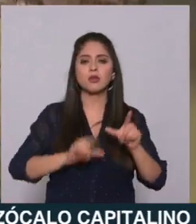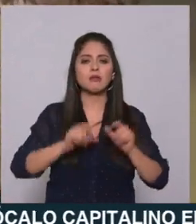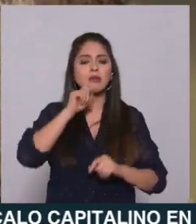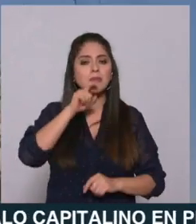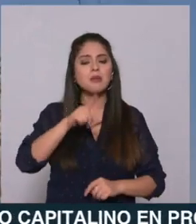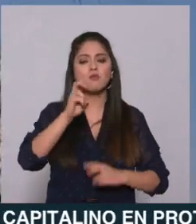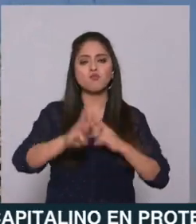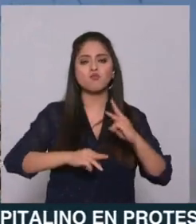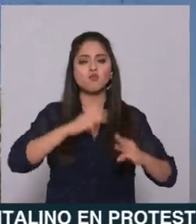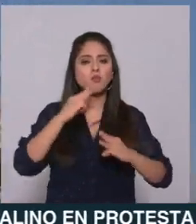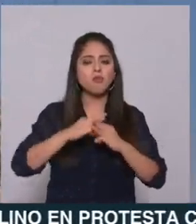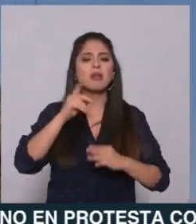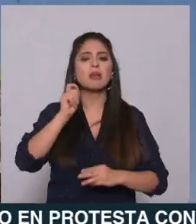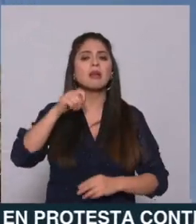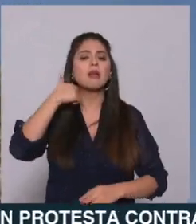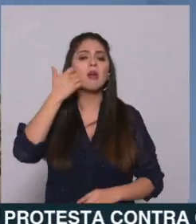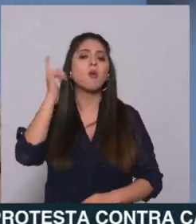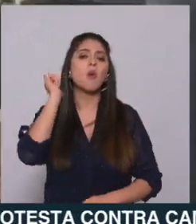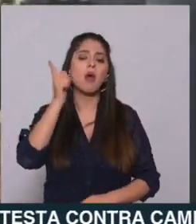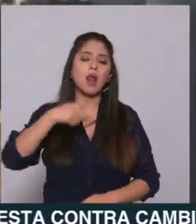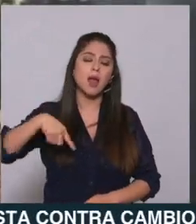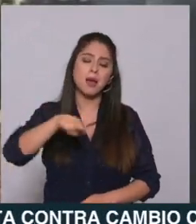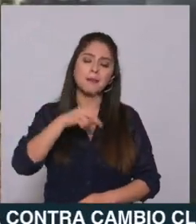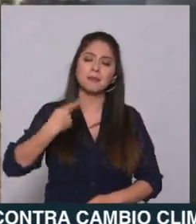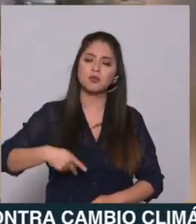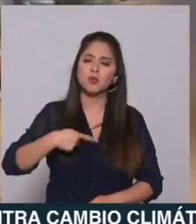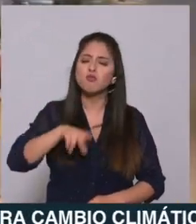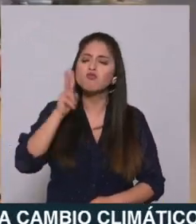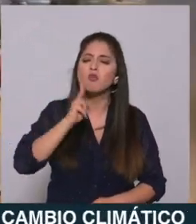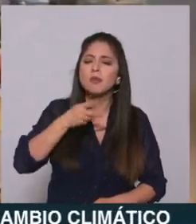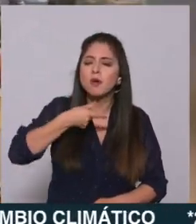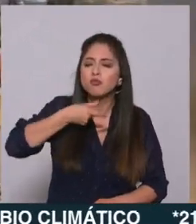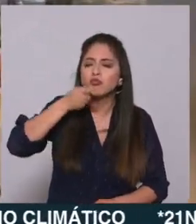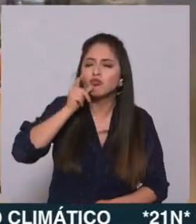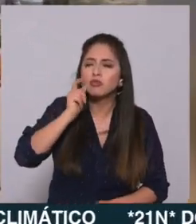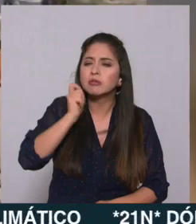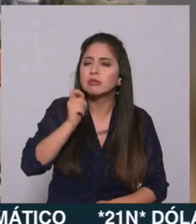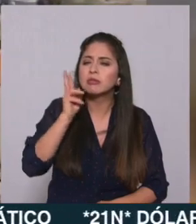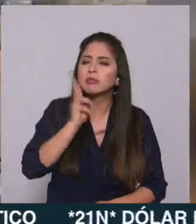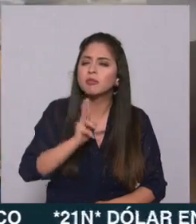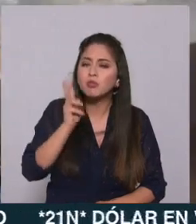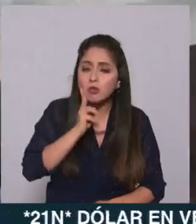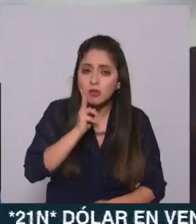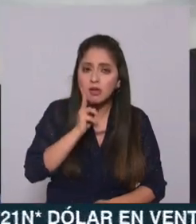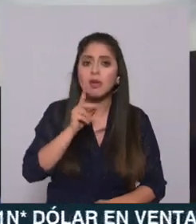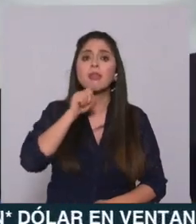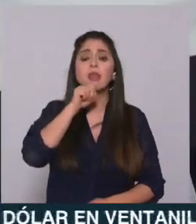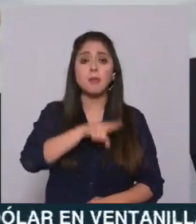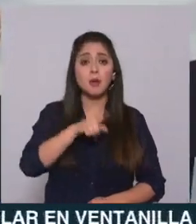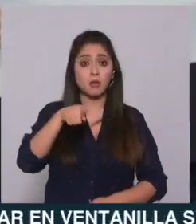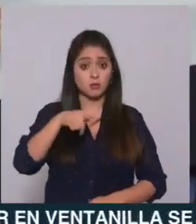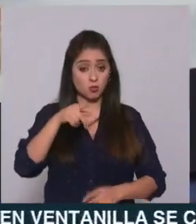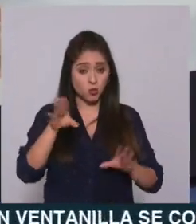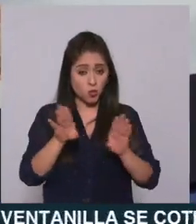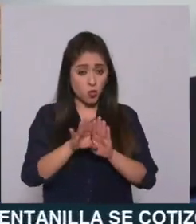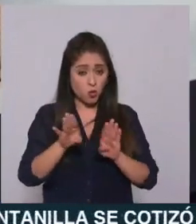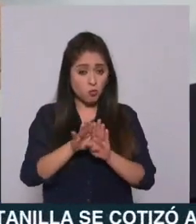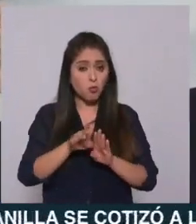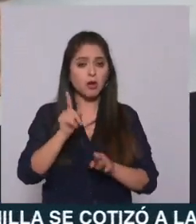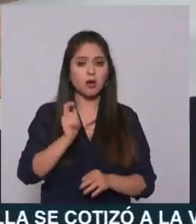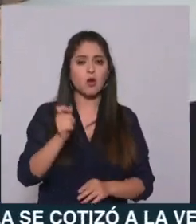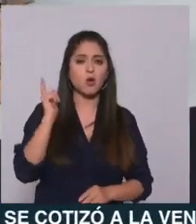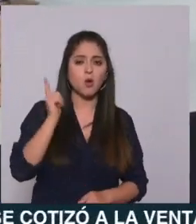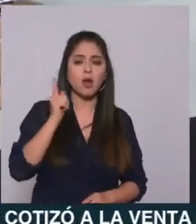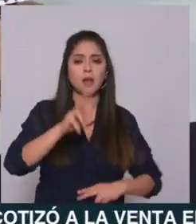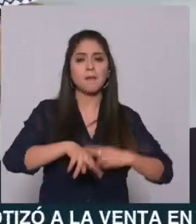La oportunidad es de que lo prueben, que lo conozcan, que sepan el sabor, que sepan distinguirlo. Y la forma mejor de que lo puedan probar es que nos acompañen a